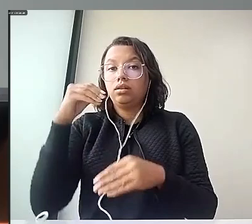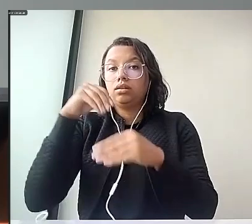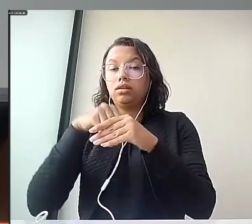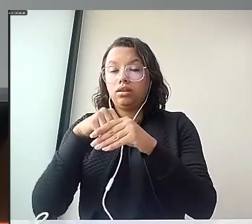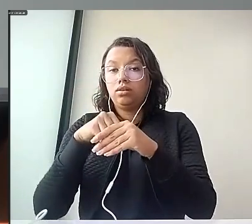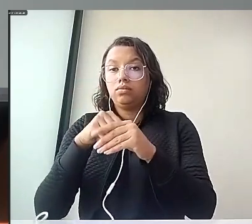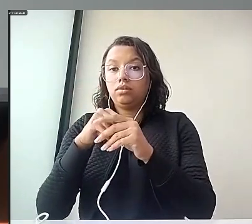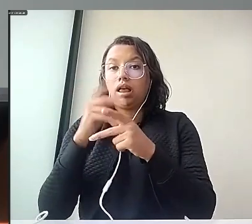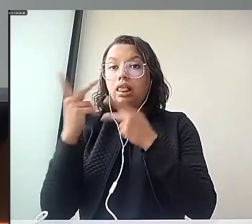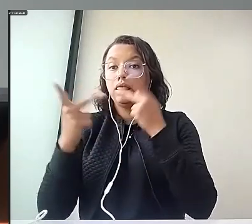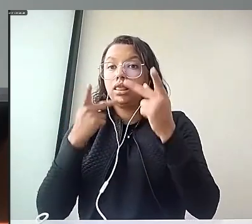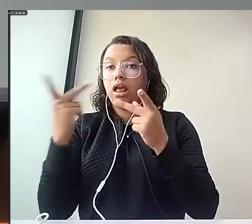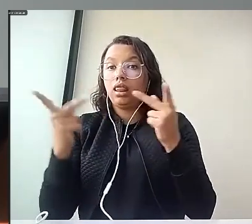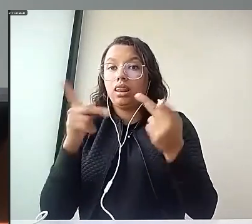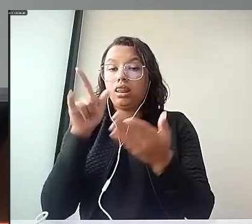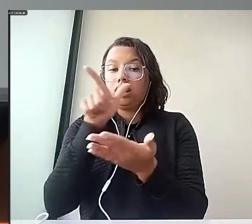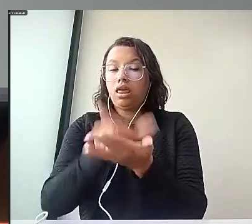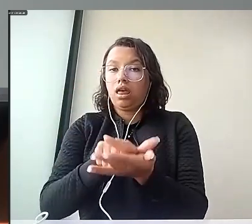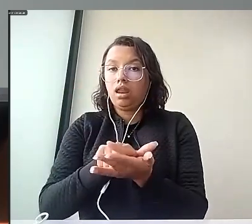de